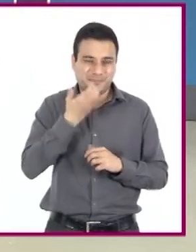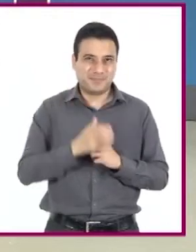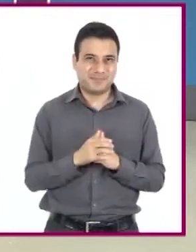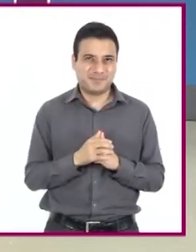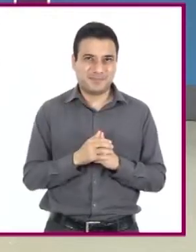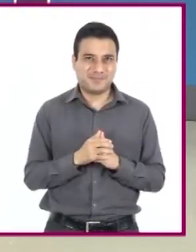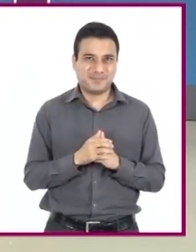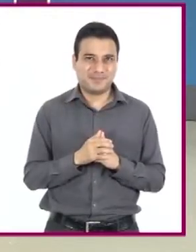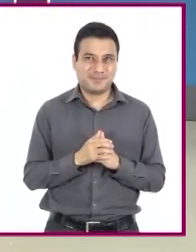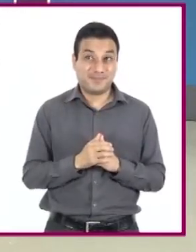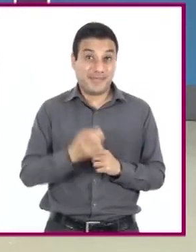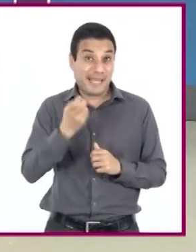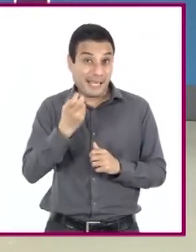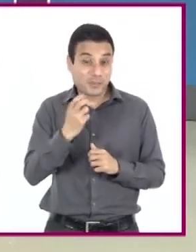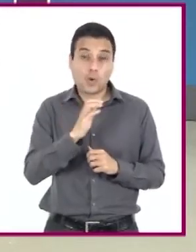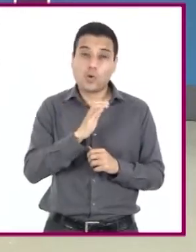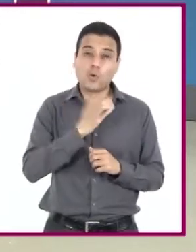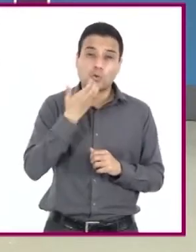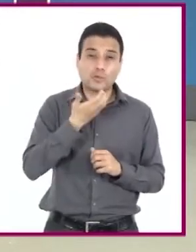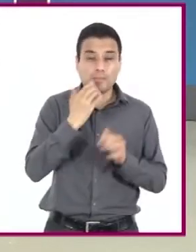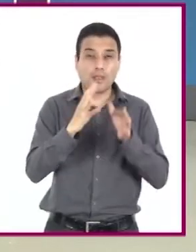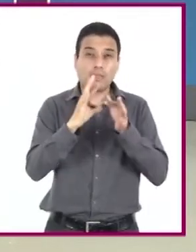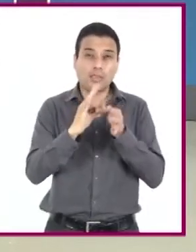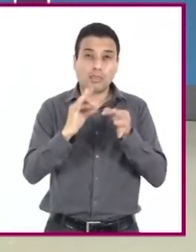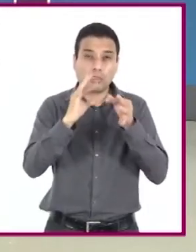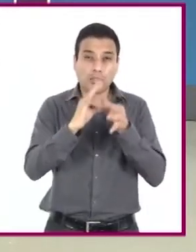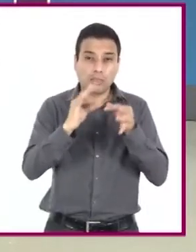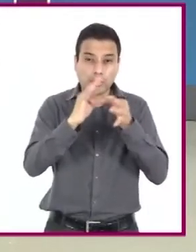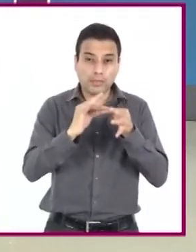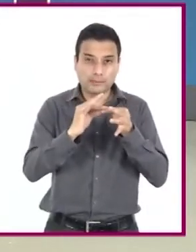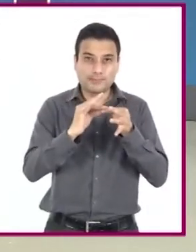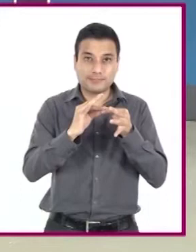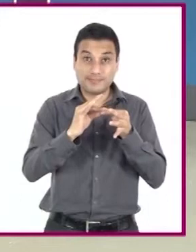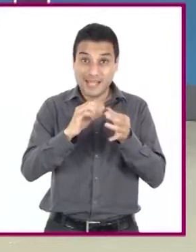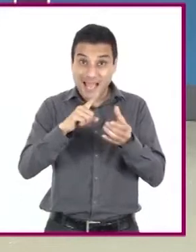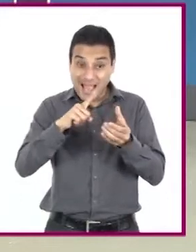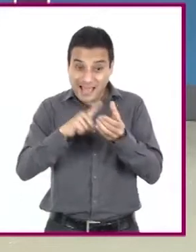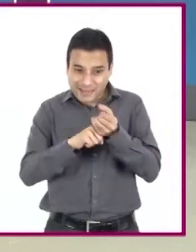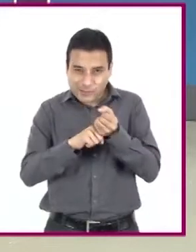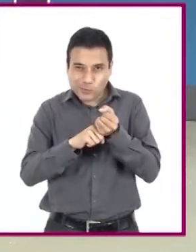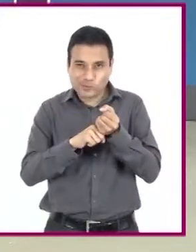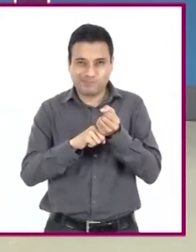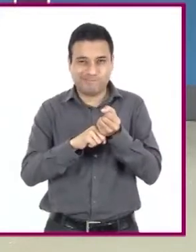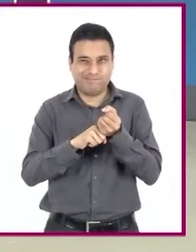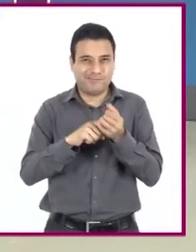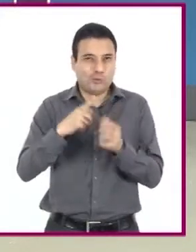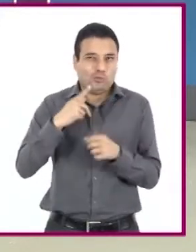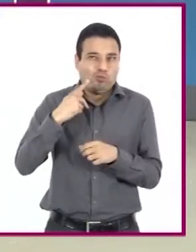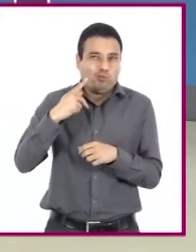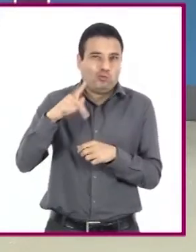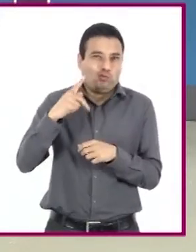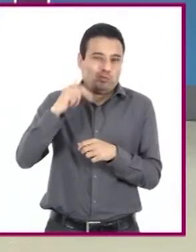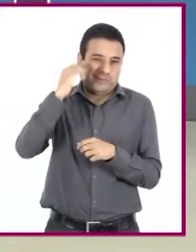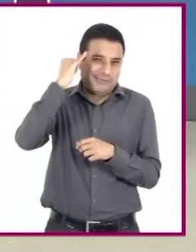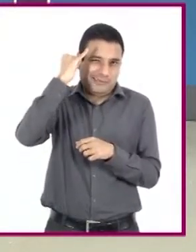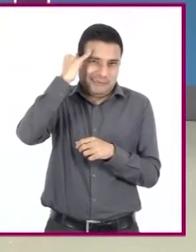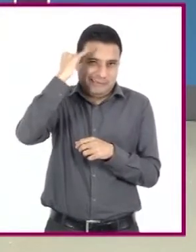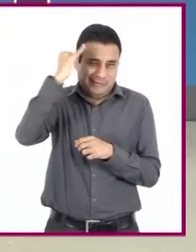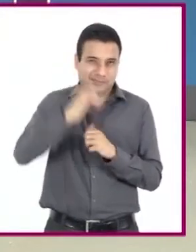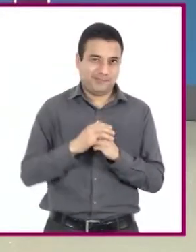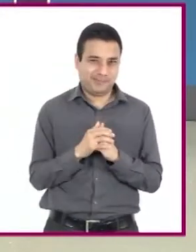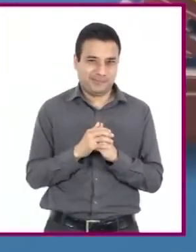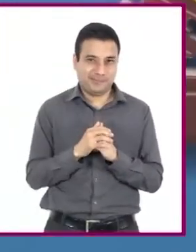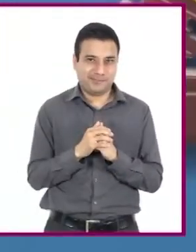son simplificaciones de la conducta que reflejan prejuicios, clichés e ideas preconcebidas.